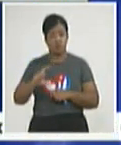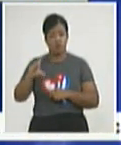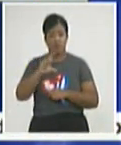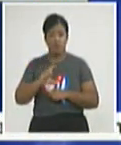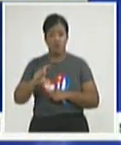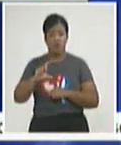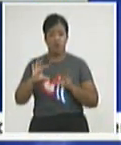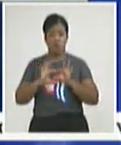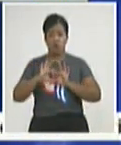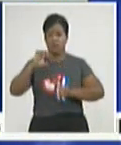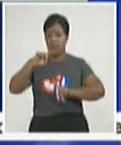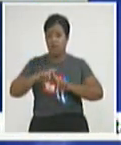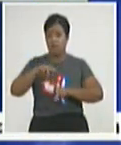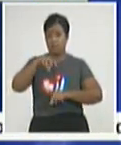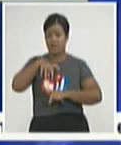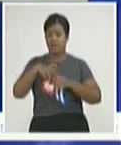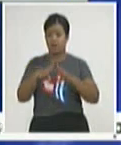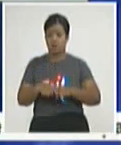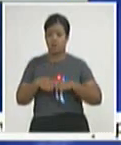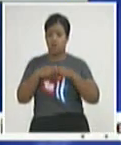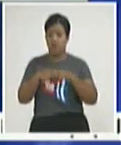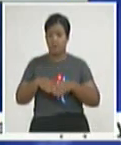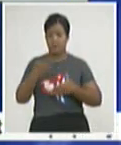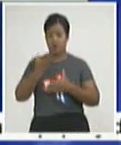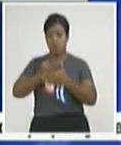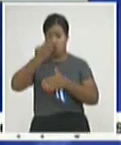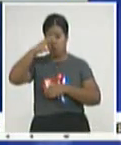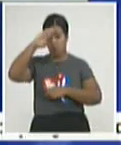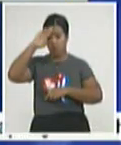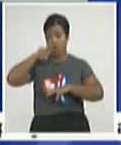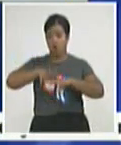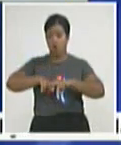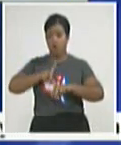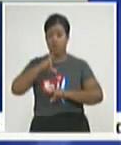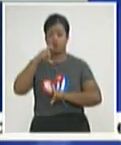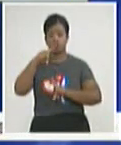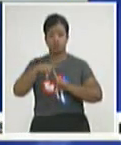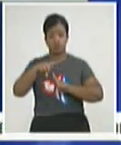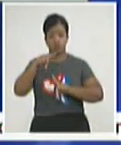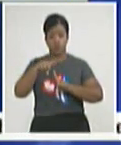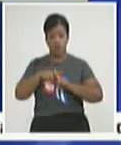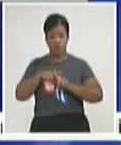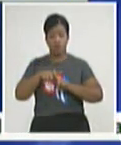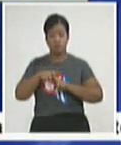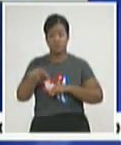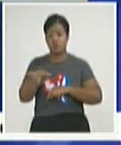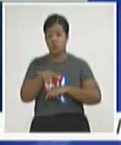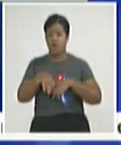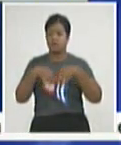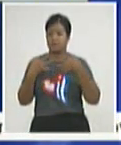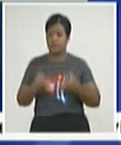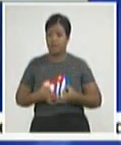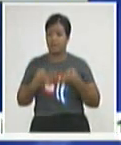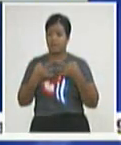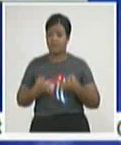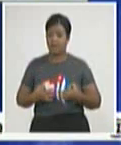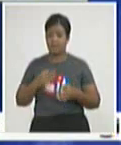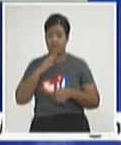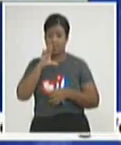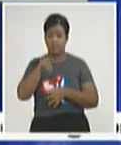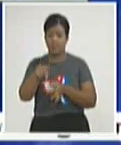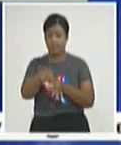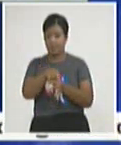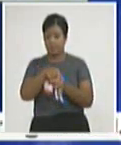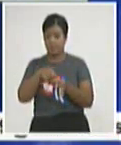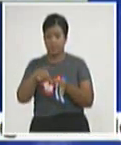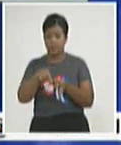Río, Granma, Santiago de Cuba, Holguín, Las Tunas, y como siempre digo, del municipio especial Isla